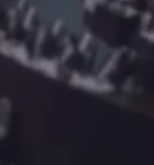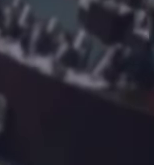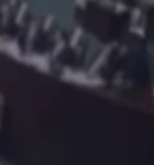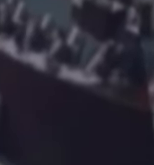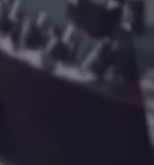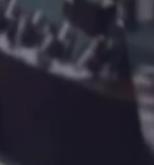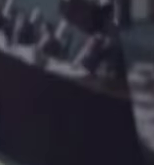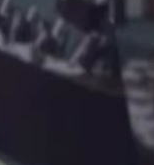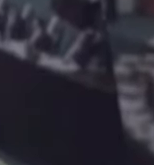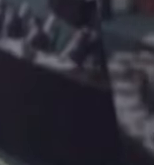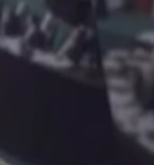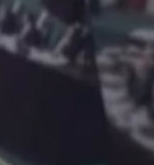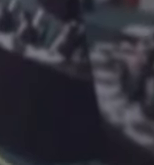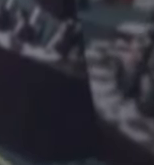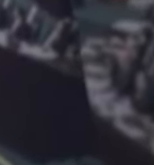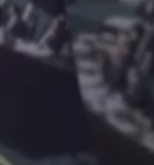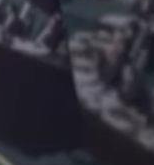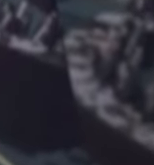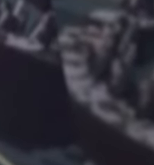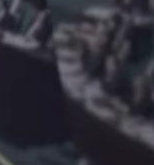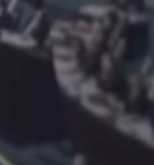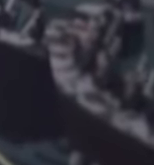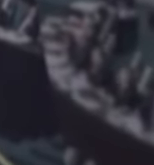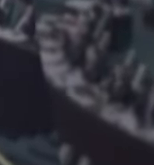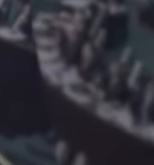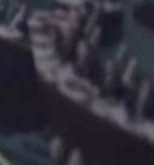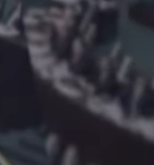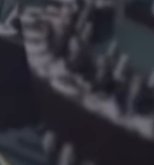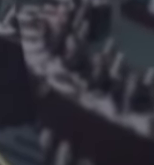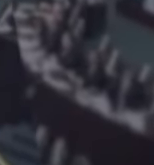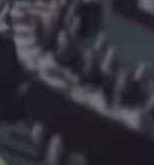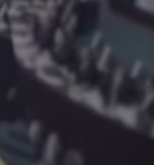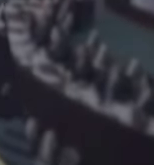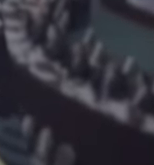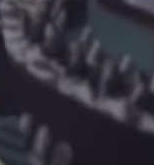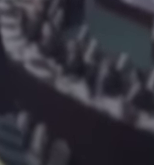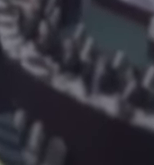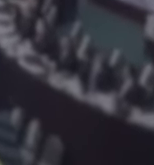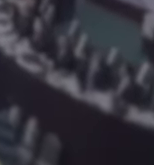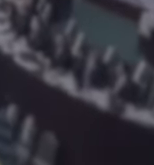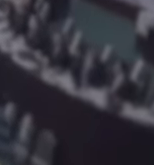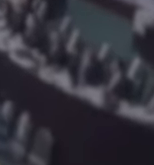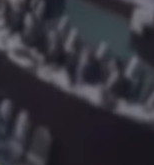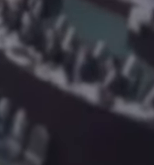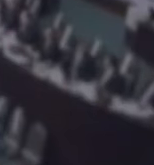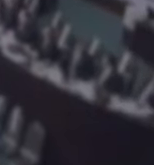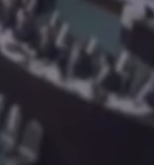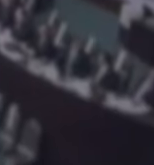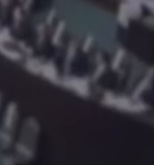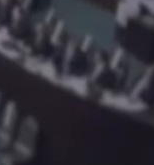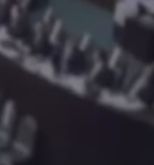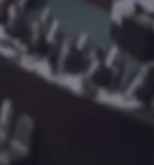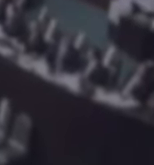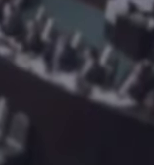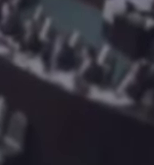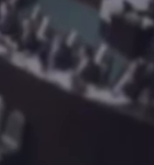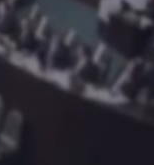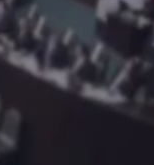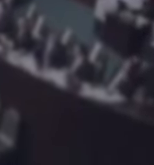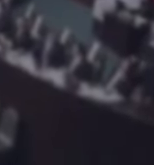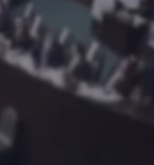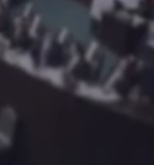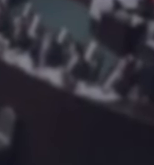caso el Banco de México, han subido su tasa de referencia. Pero ¿cómo esto nos beneficia o nos pega en la economía de bolsillo? Para platicar de este